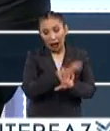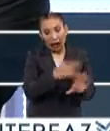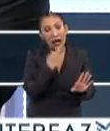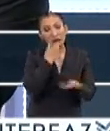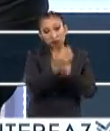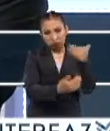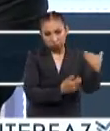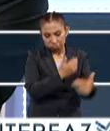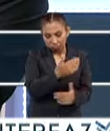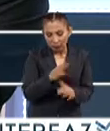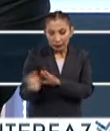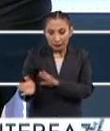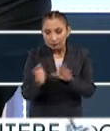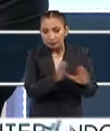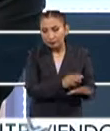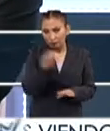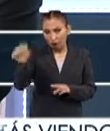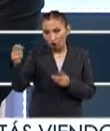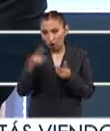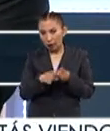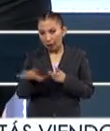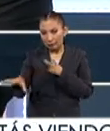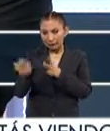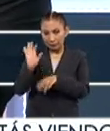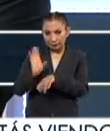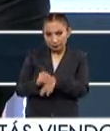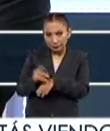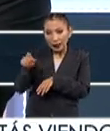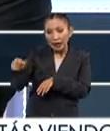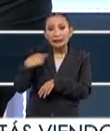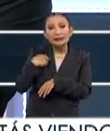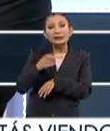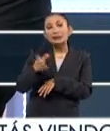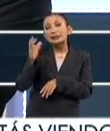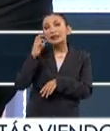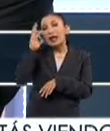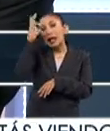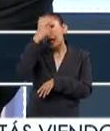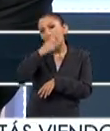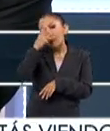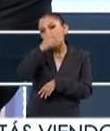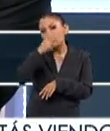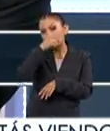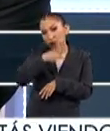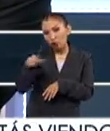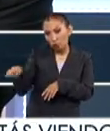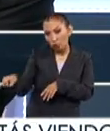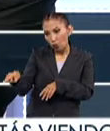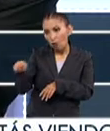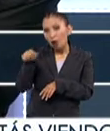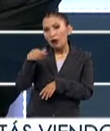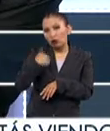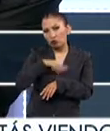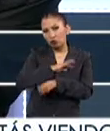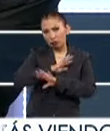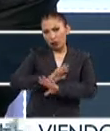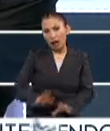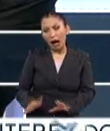funcionando. La otra que hemos conseguido recientemente es en Hermosillo, lo cual quiere decir que hemos